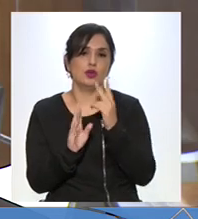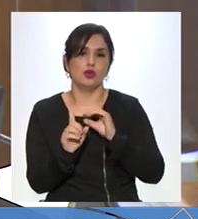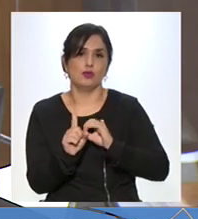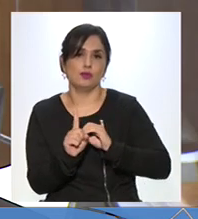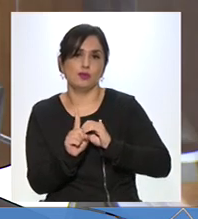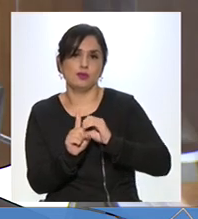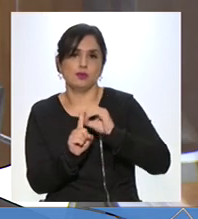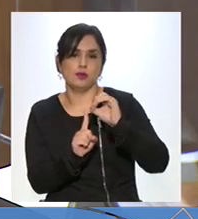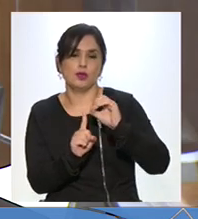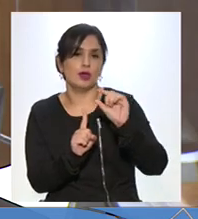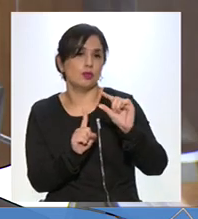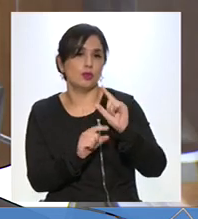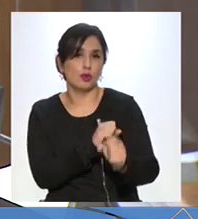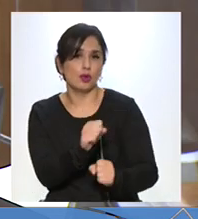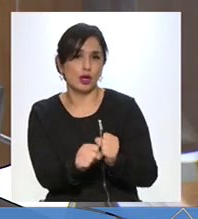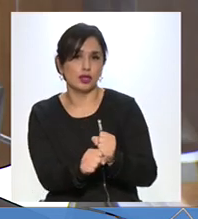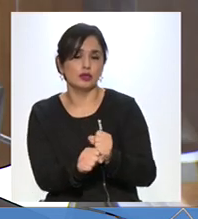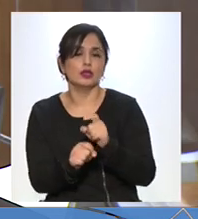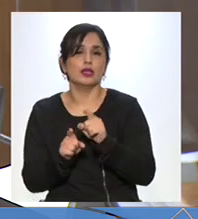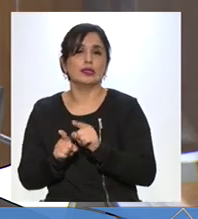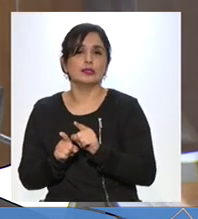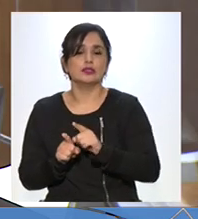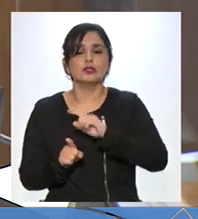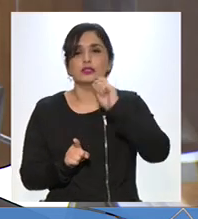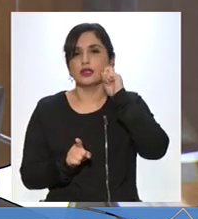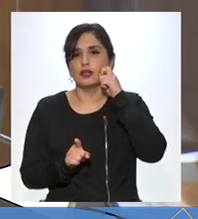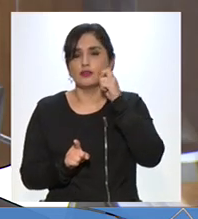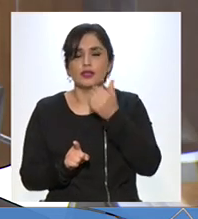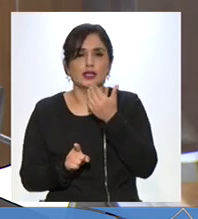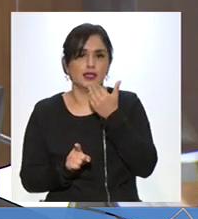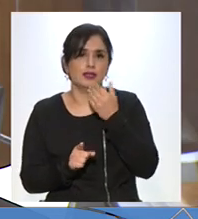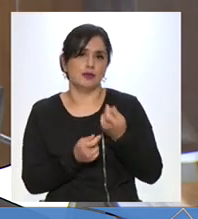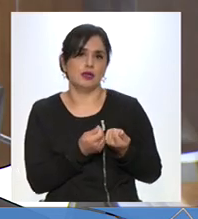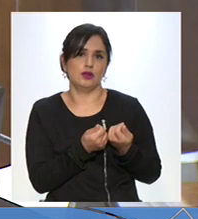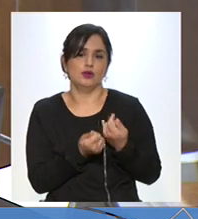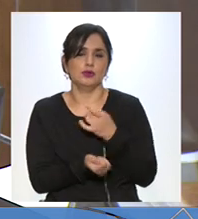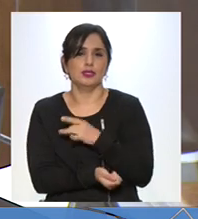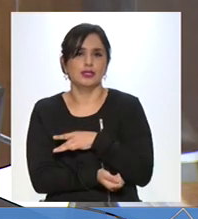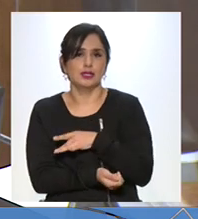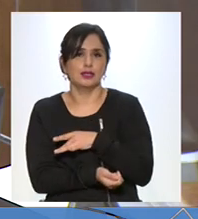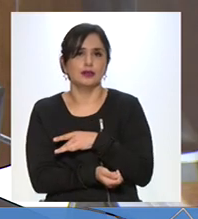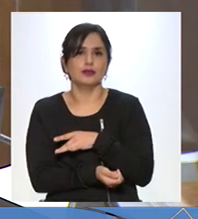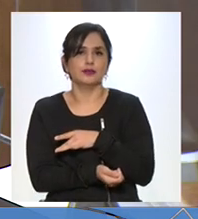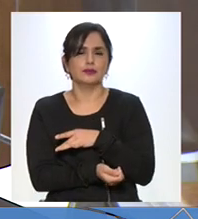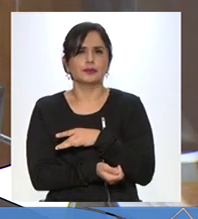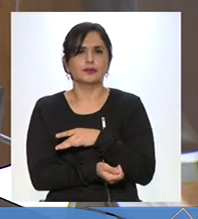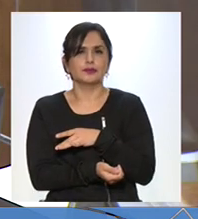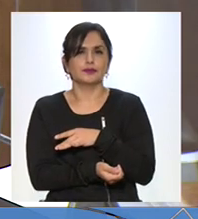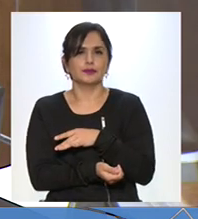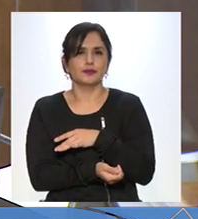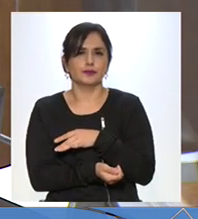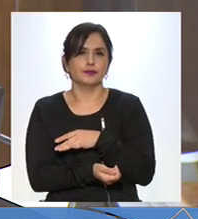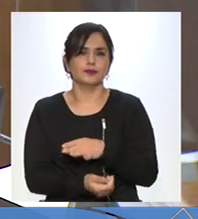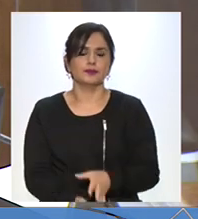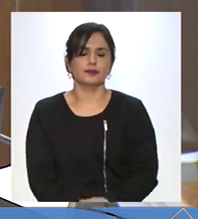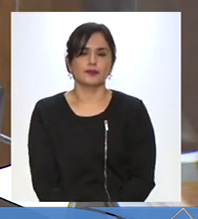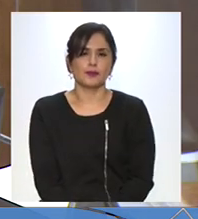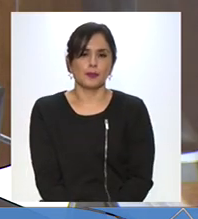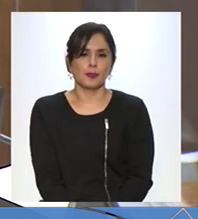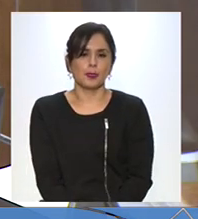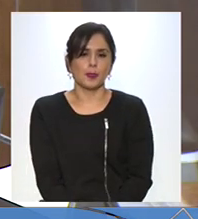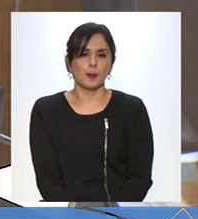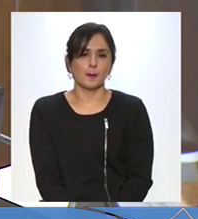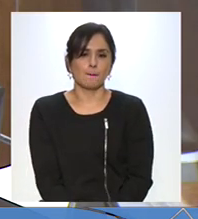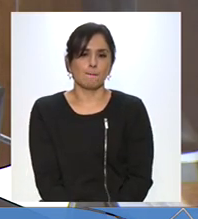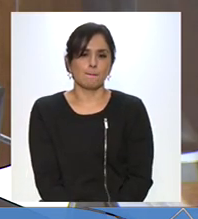en pocos años más. Y eso significa de que también la economía chilena, que por cierto tiene una incidencia mucho menor, aquí los